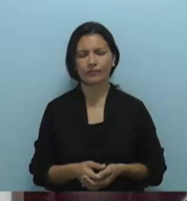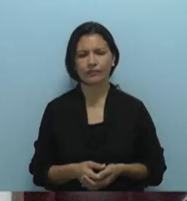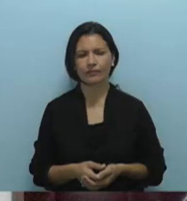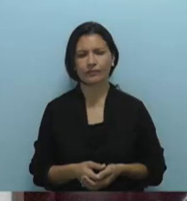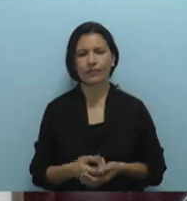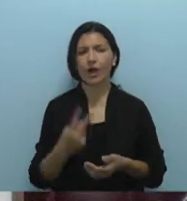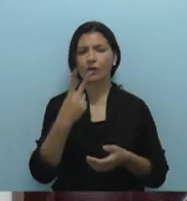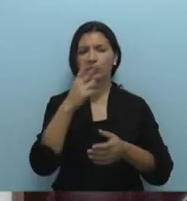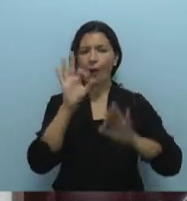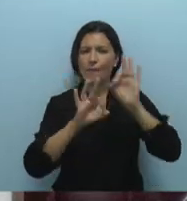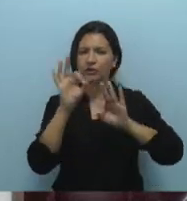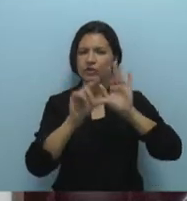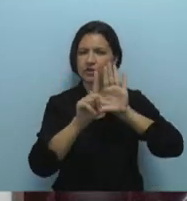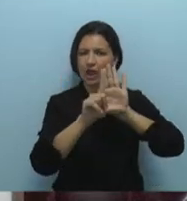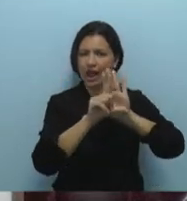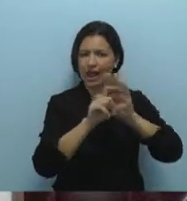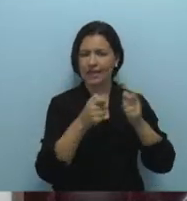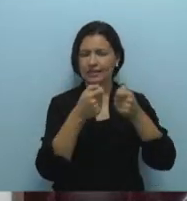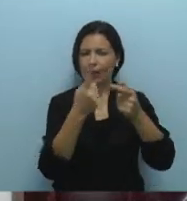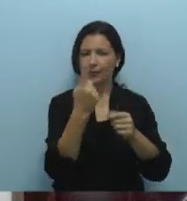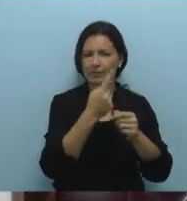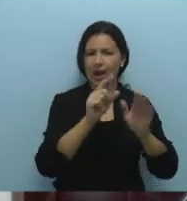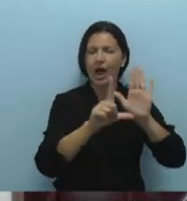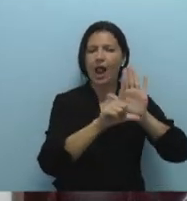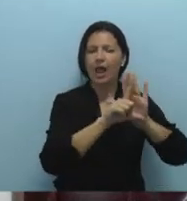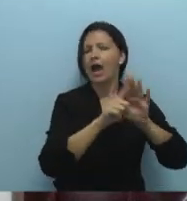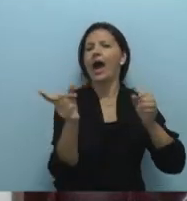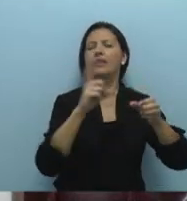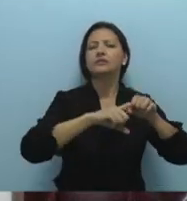dos proyectos de ley. Una es la adhesión a la Ley Nacional